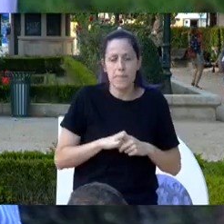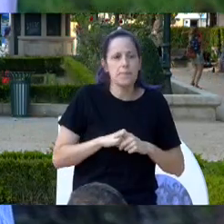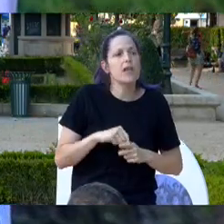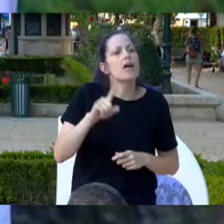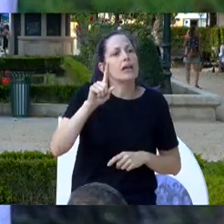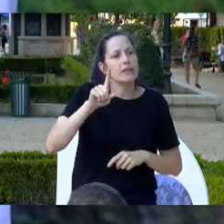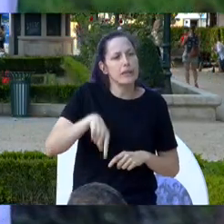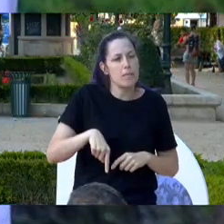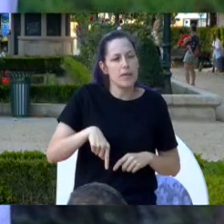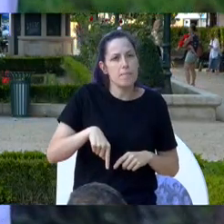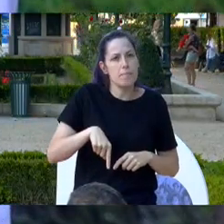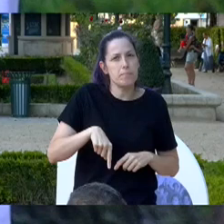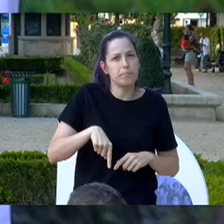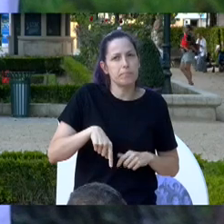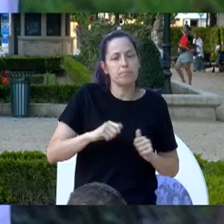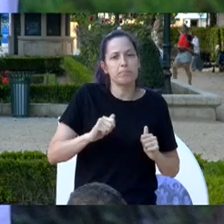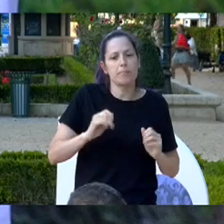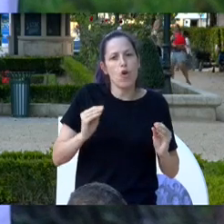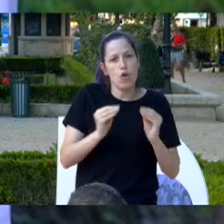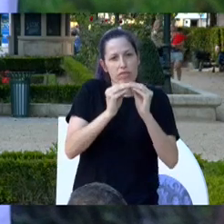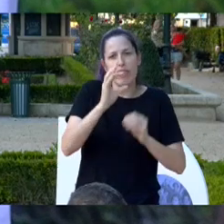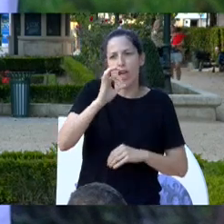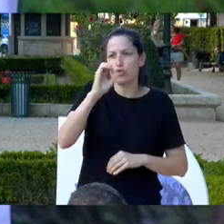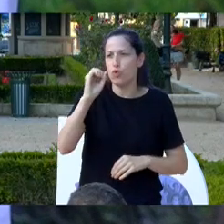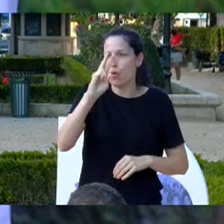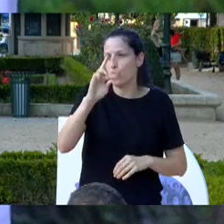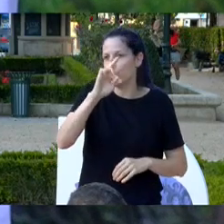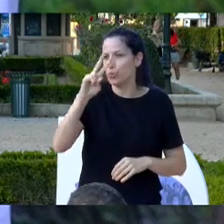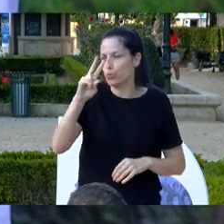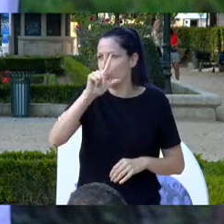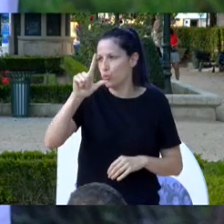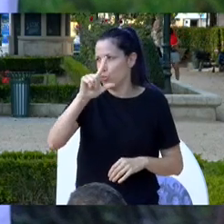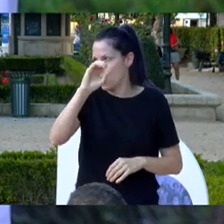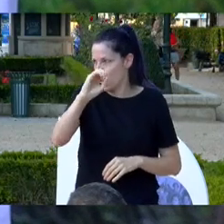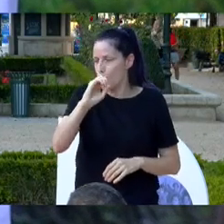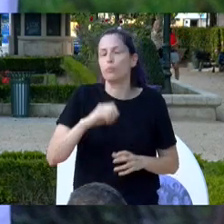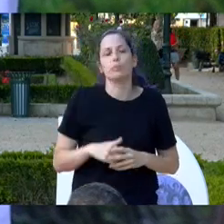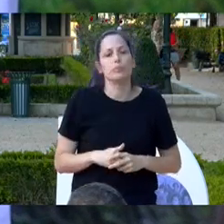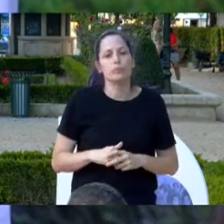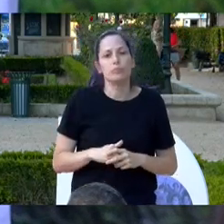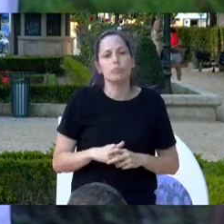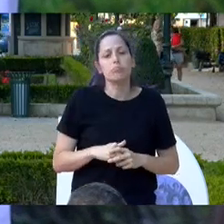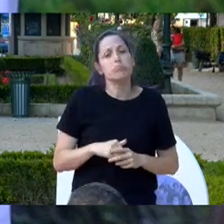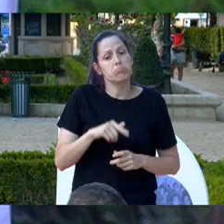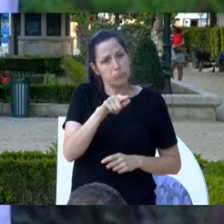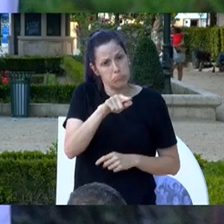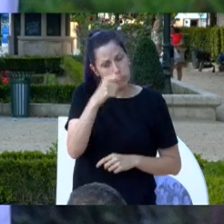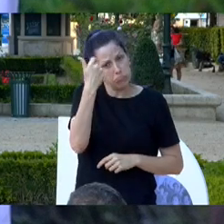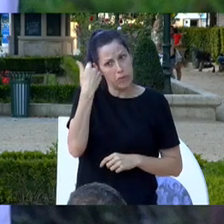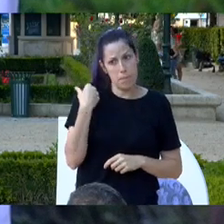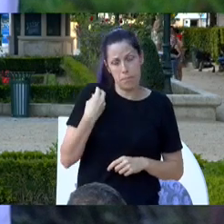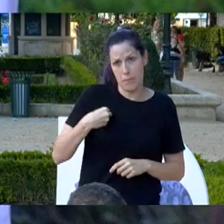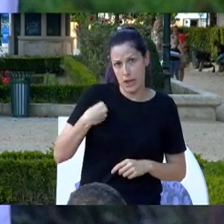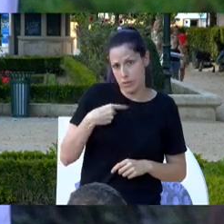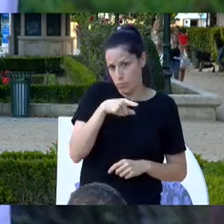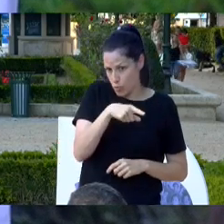Soutullo, tamén Curmandela, sabedes que era Soutullo Otero, e vai un mozo de Redondela que